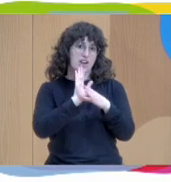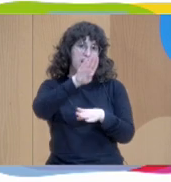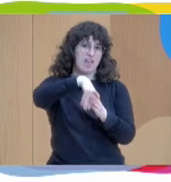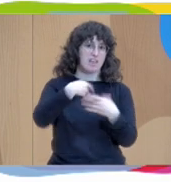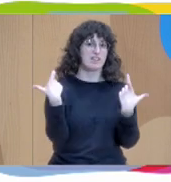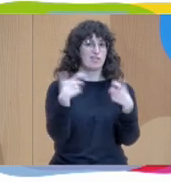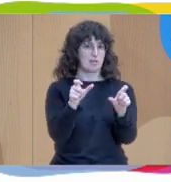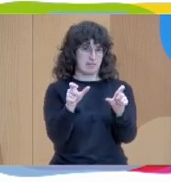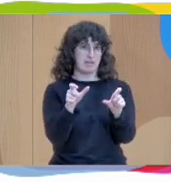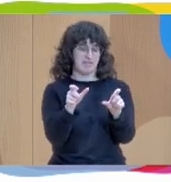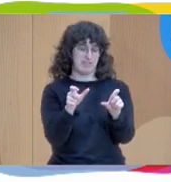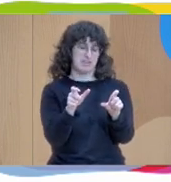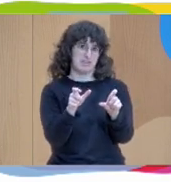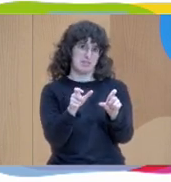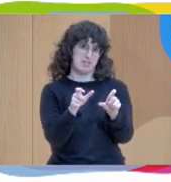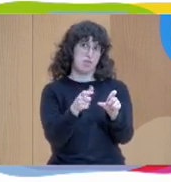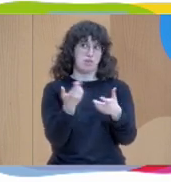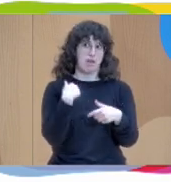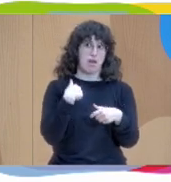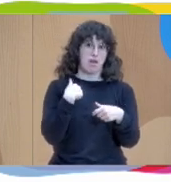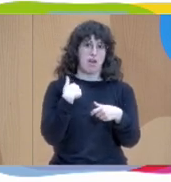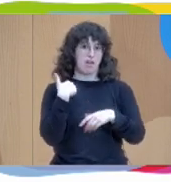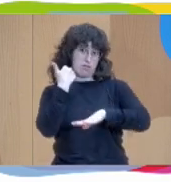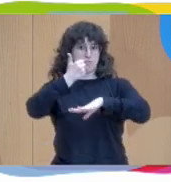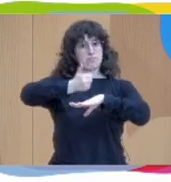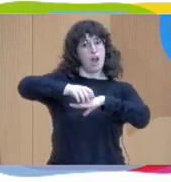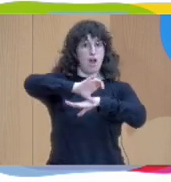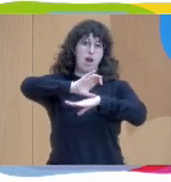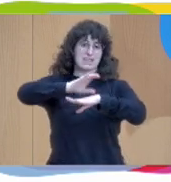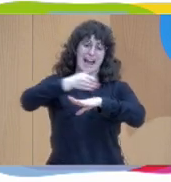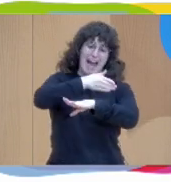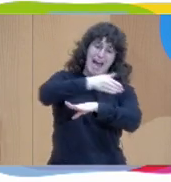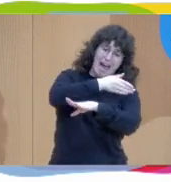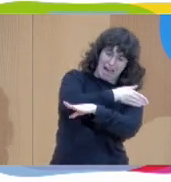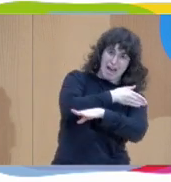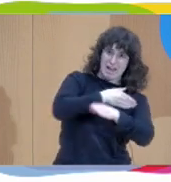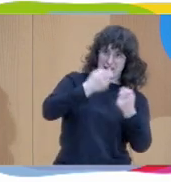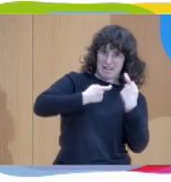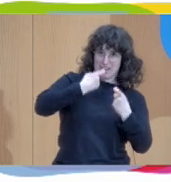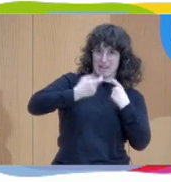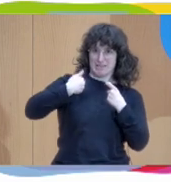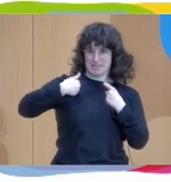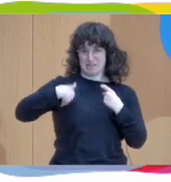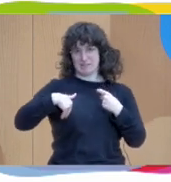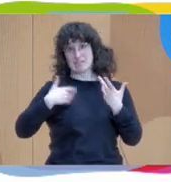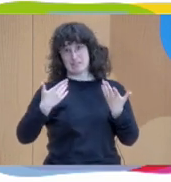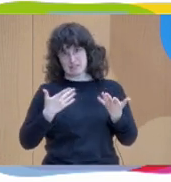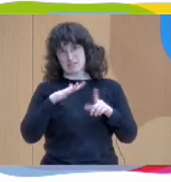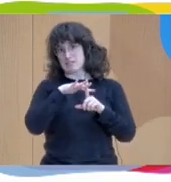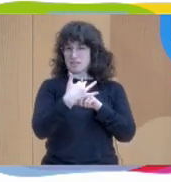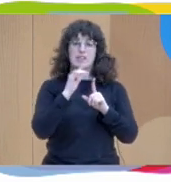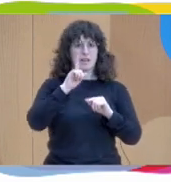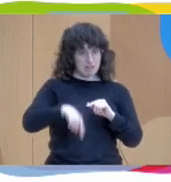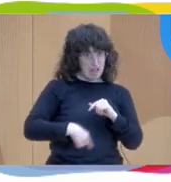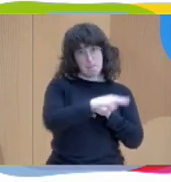antes de que yo accediera al cargo actual de consejera en este contexto además fuimos un par de veces a Madrid